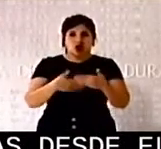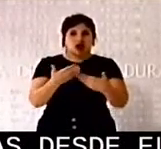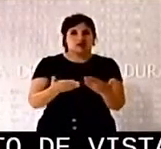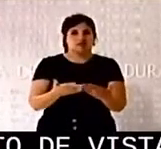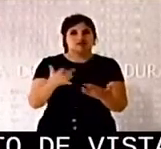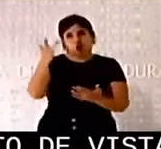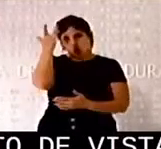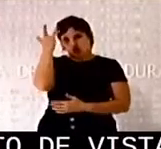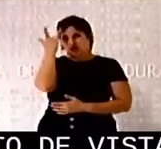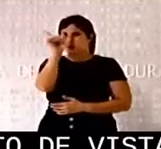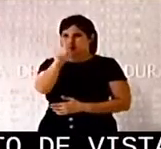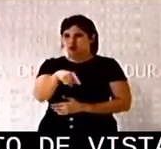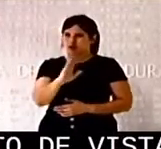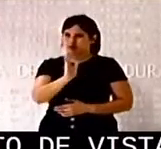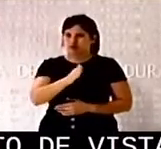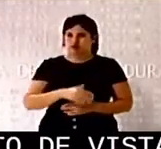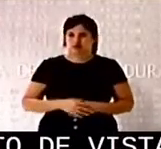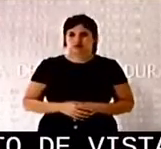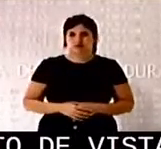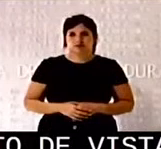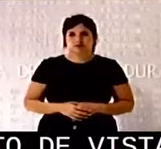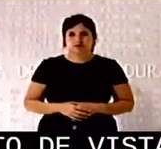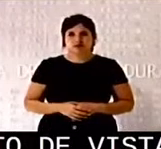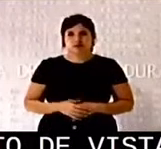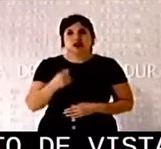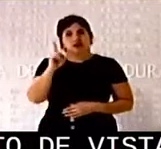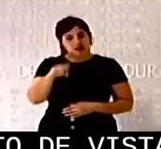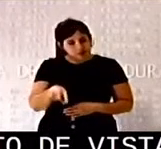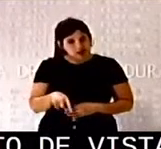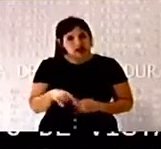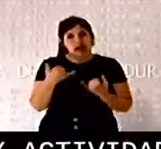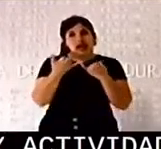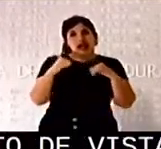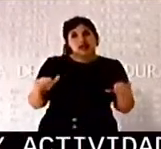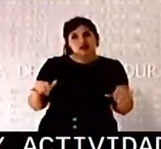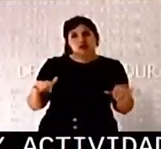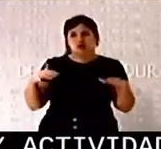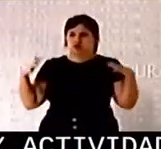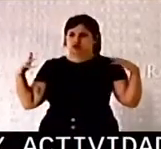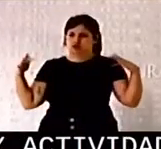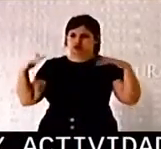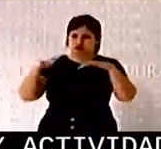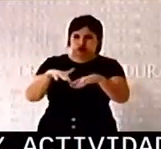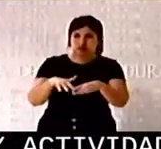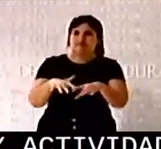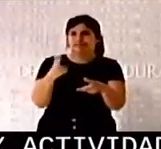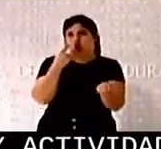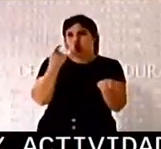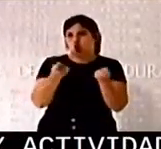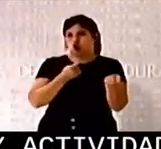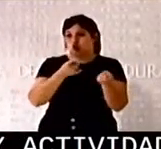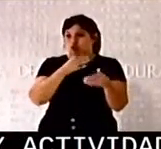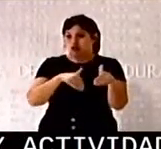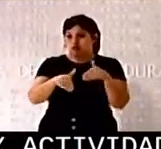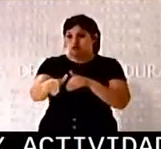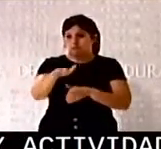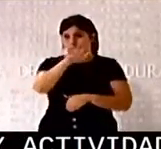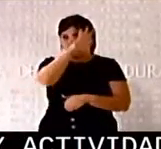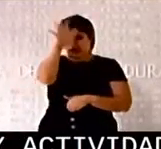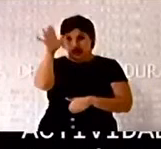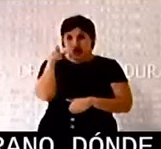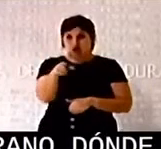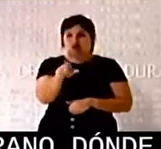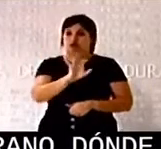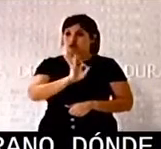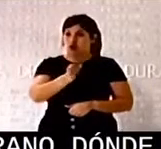cognitivo. Se van a regular los eventos y actividades multitudinarias. Vienen unas épocas de verano donde es cierto que va